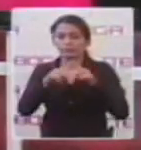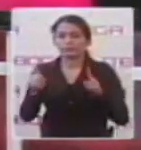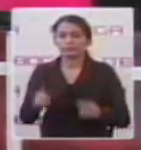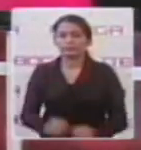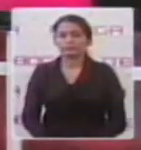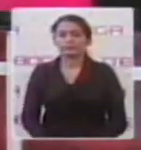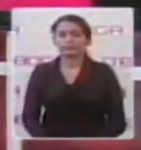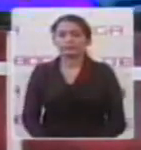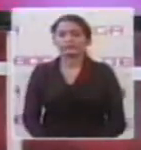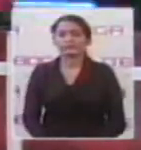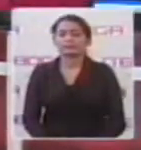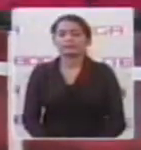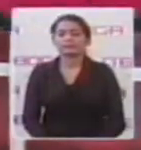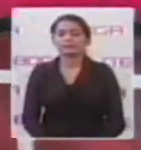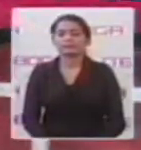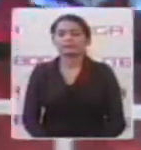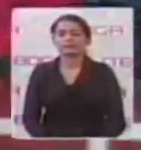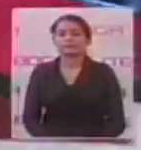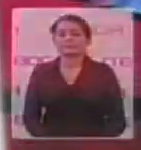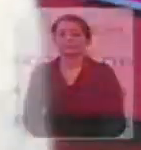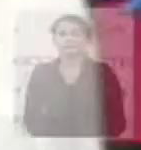apertura.